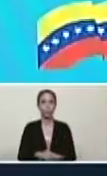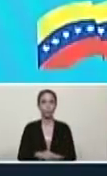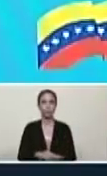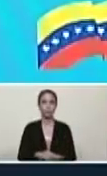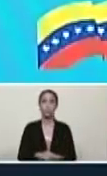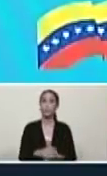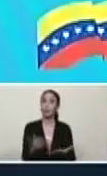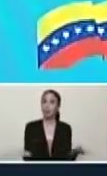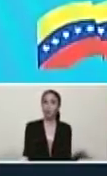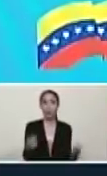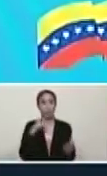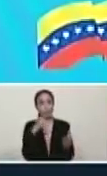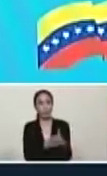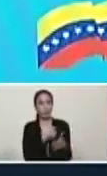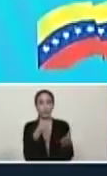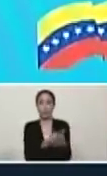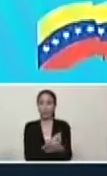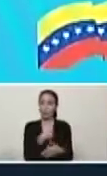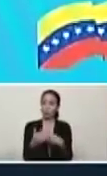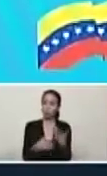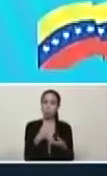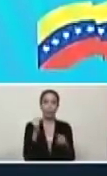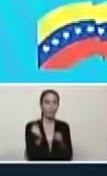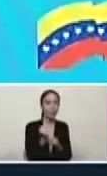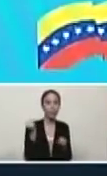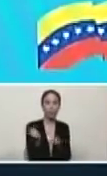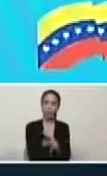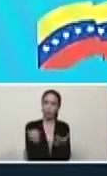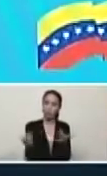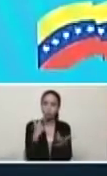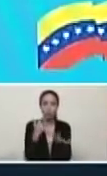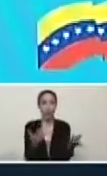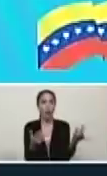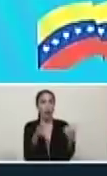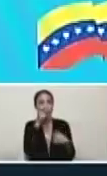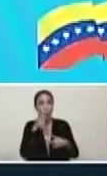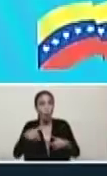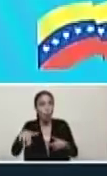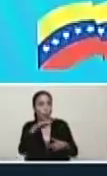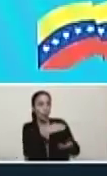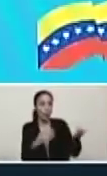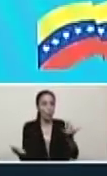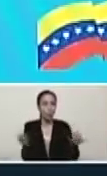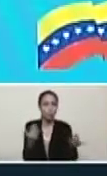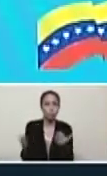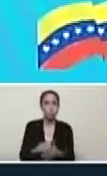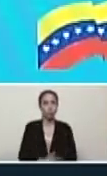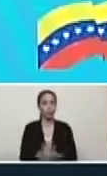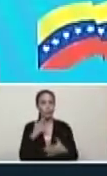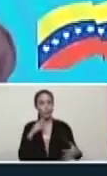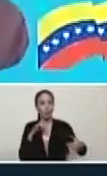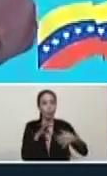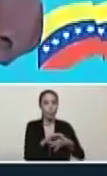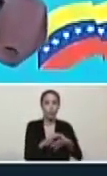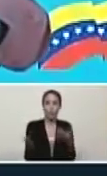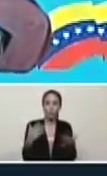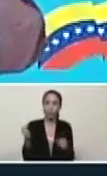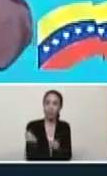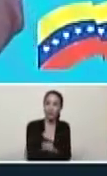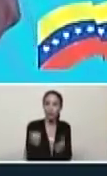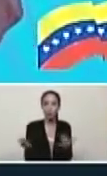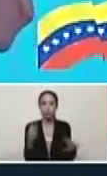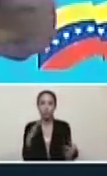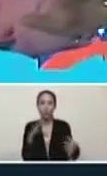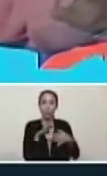Y para eso trabajamos, para la paz, para la solidaridad de pueblo a pueblo. para la hermandad y la cooperación y la